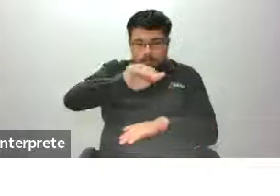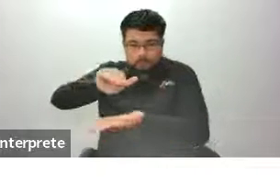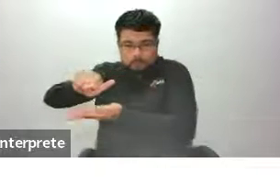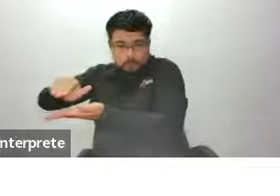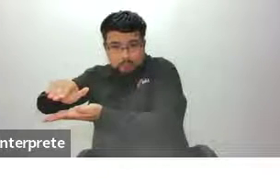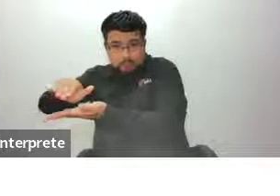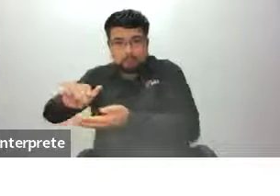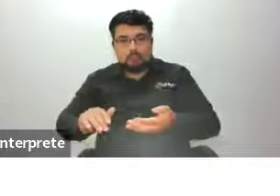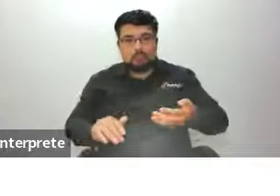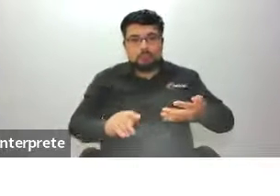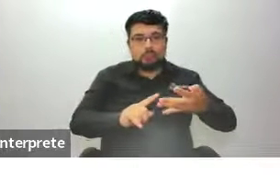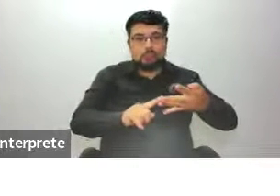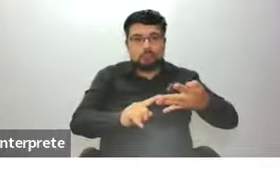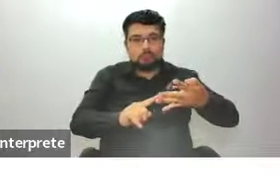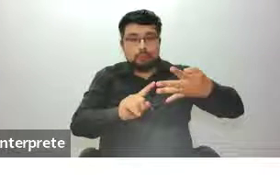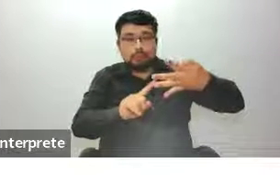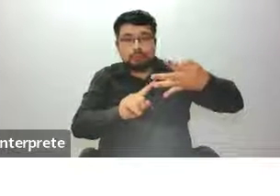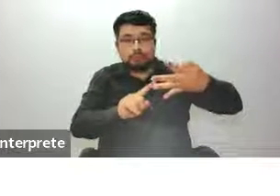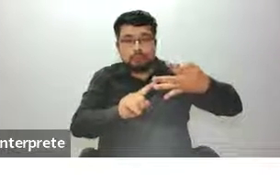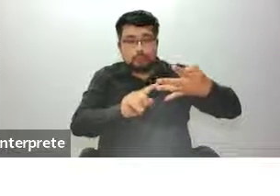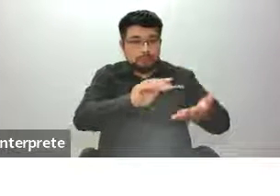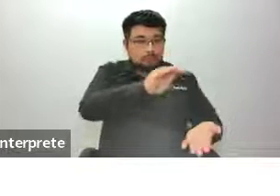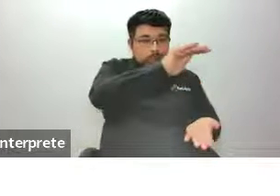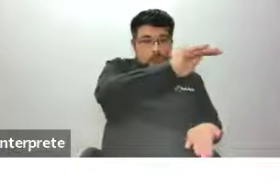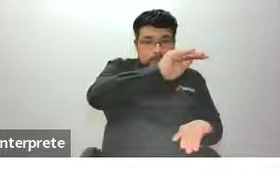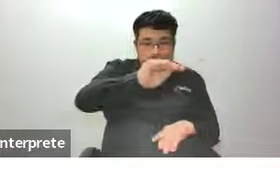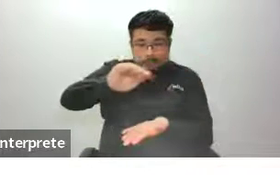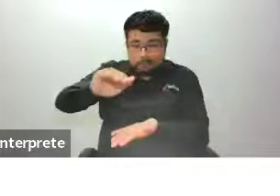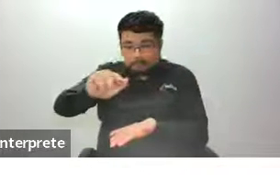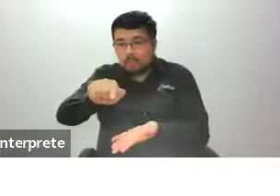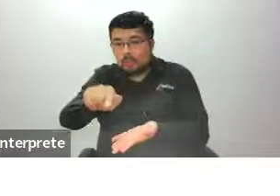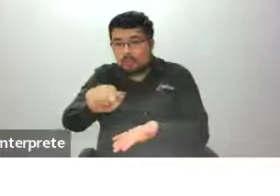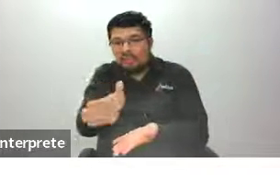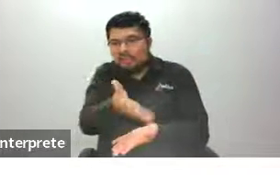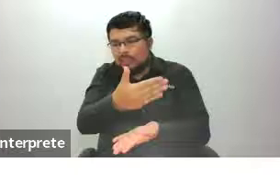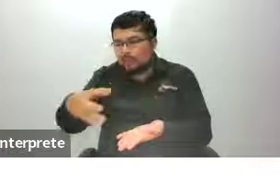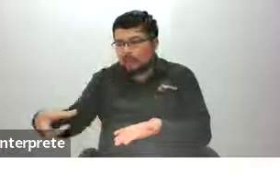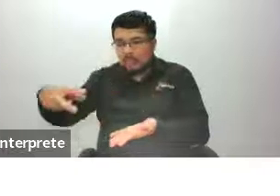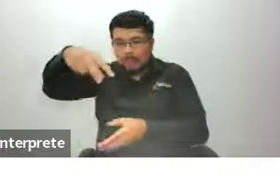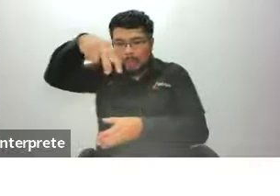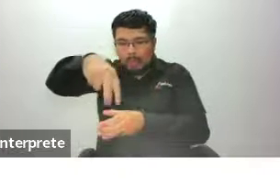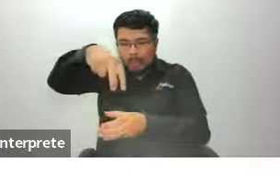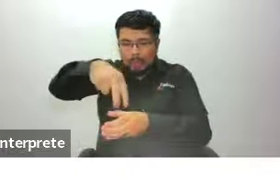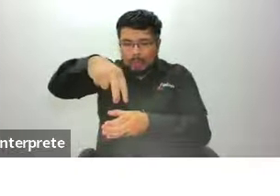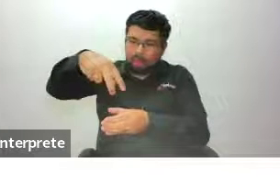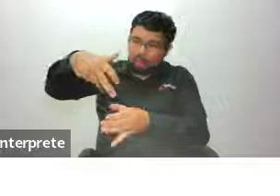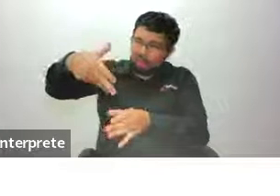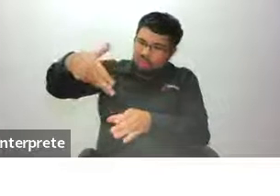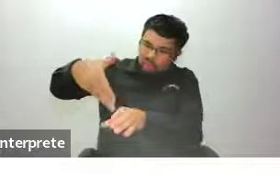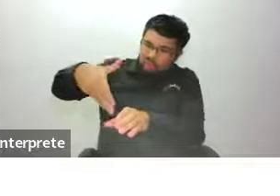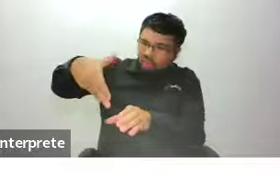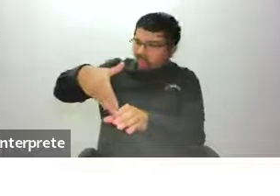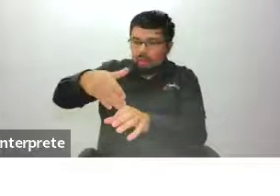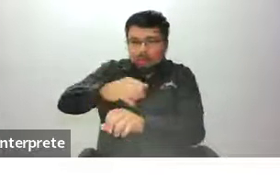anclada, no, no está robustecida, por lo tanto el habla en este caso no estaría porque el